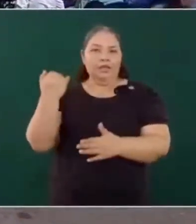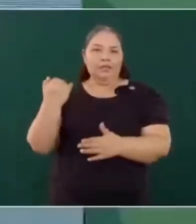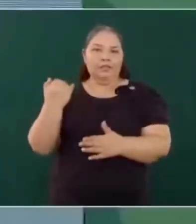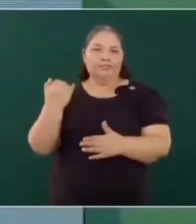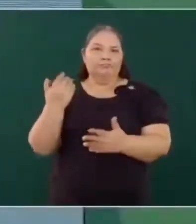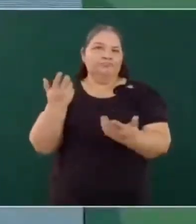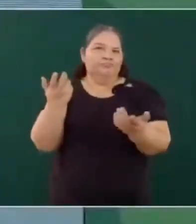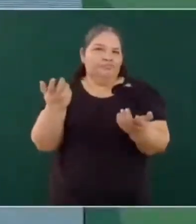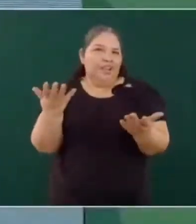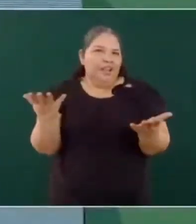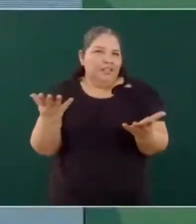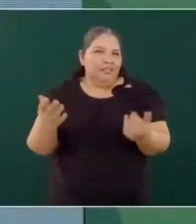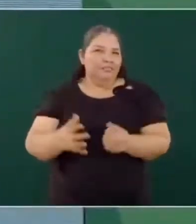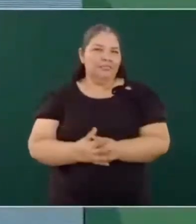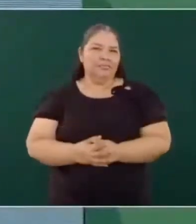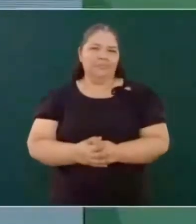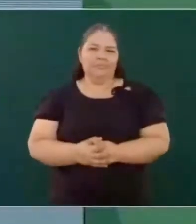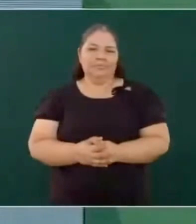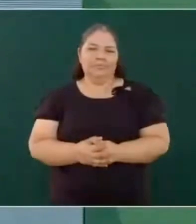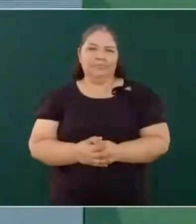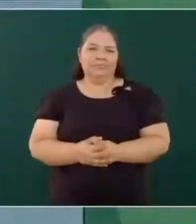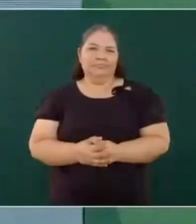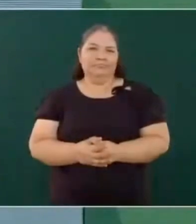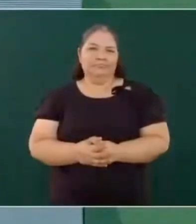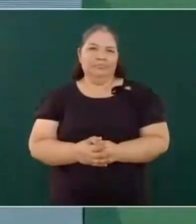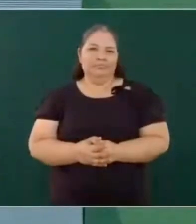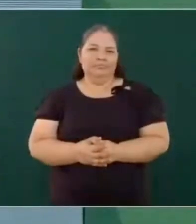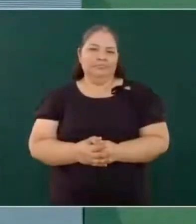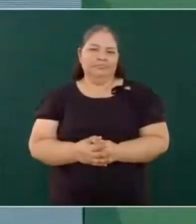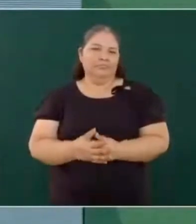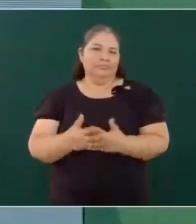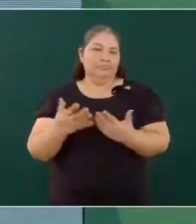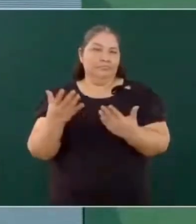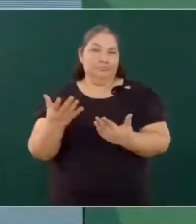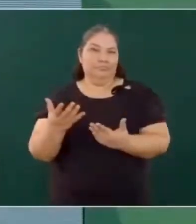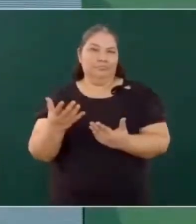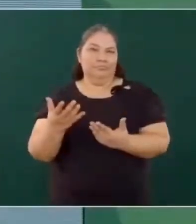¿qué se podía hacer? Y además estaba